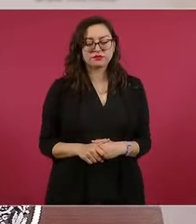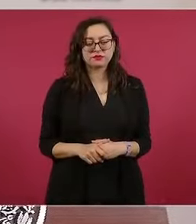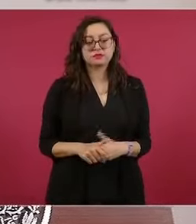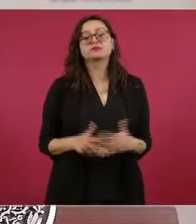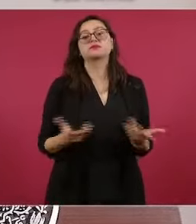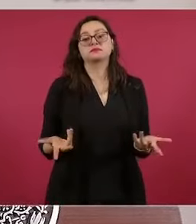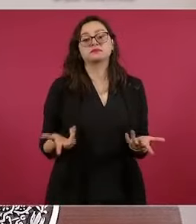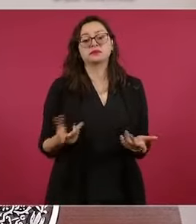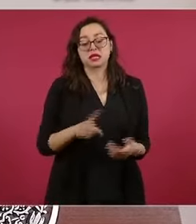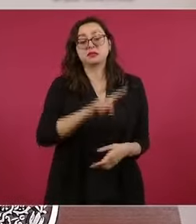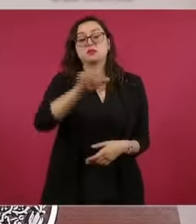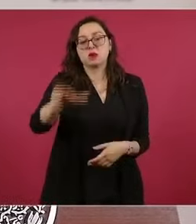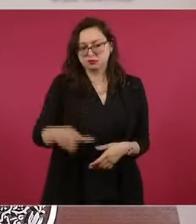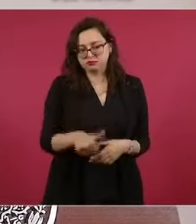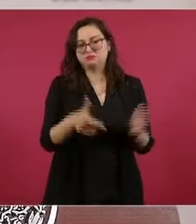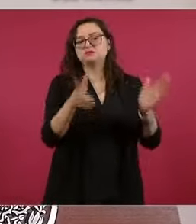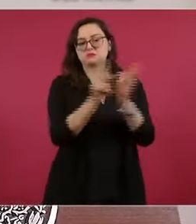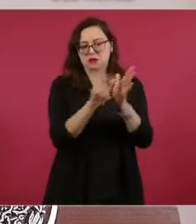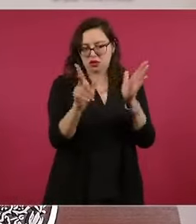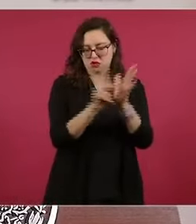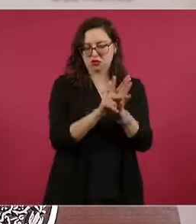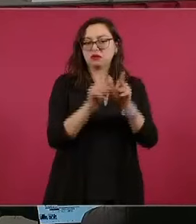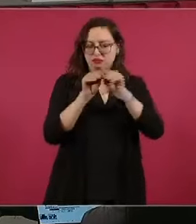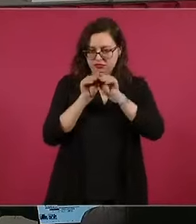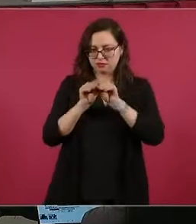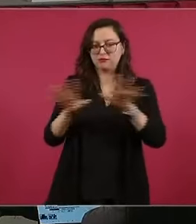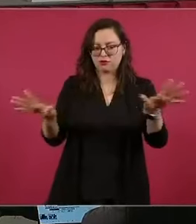New York Times, ¿no? Sí.